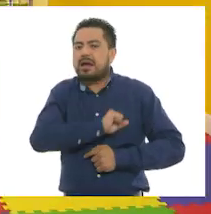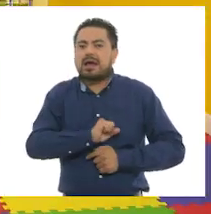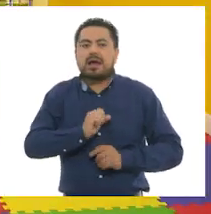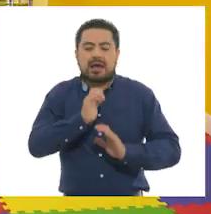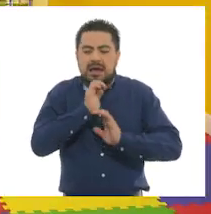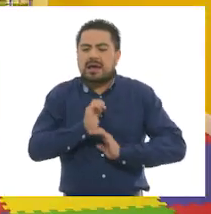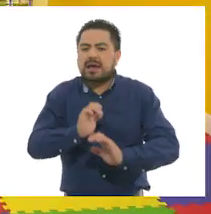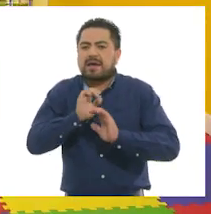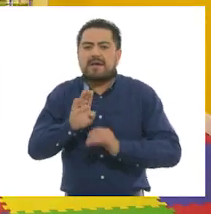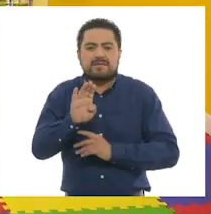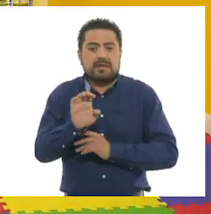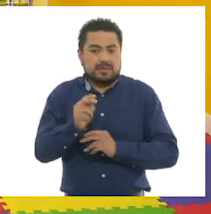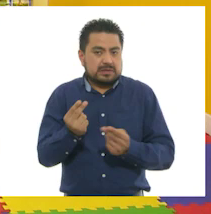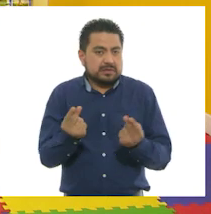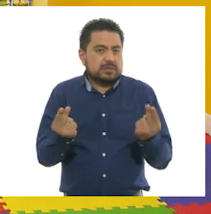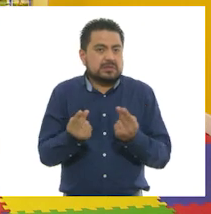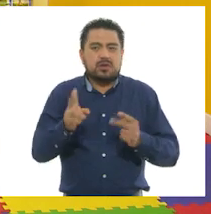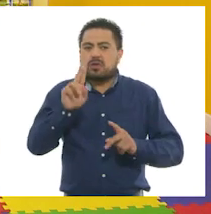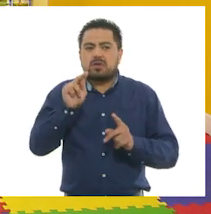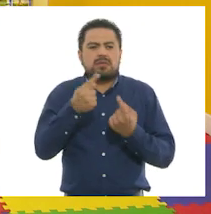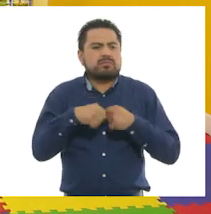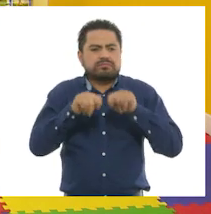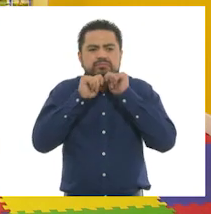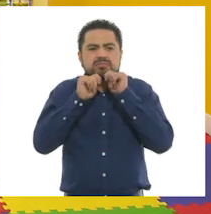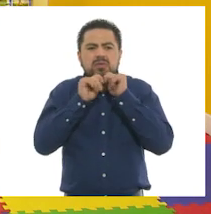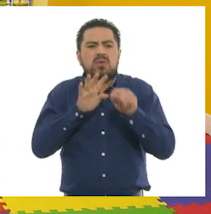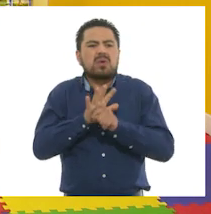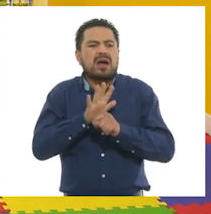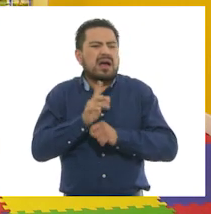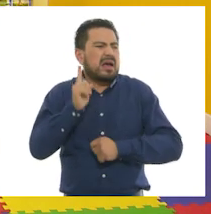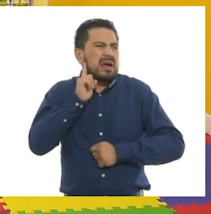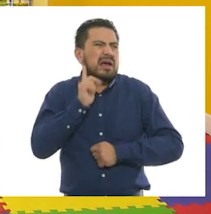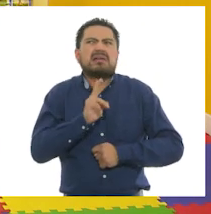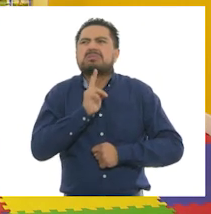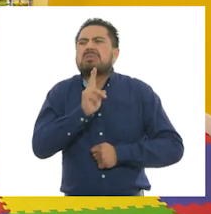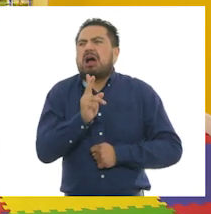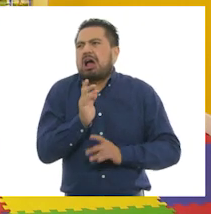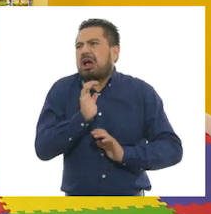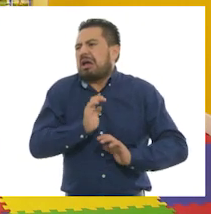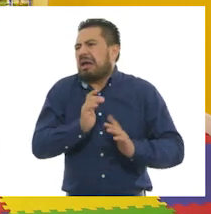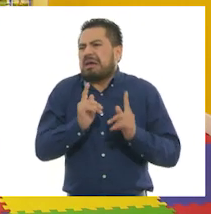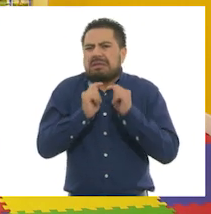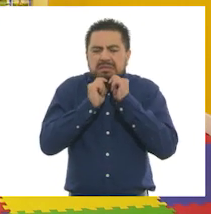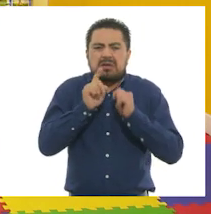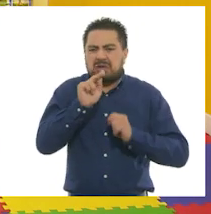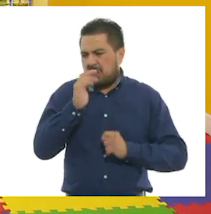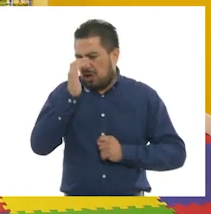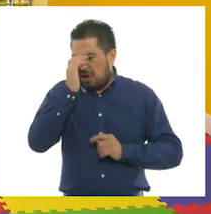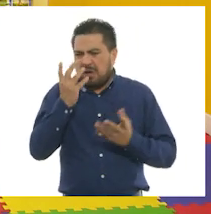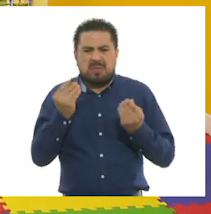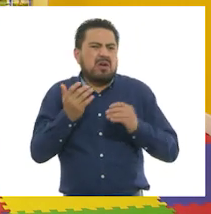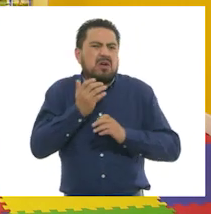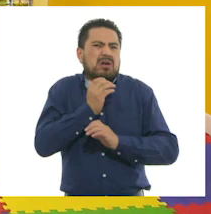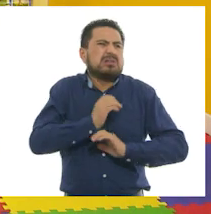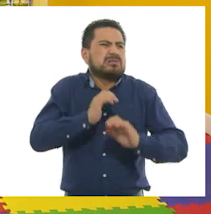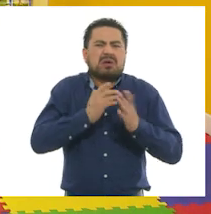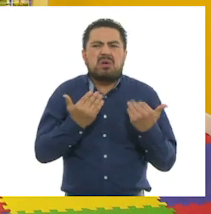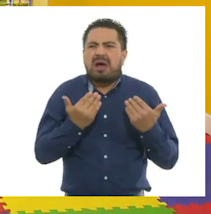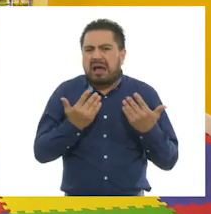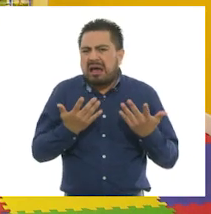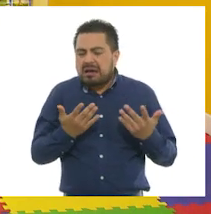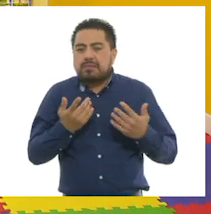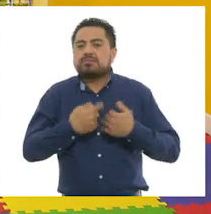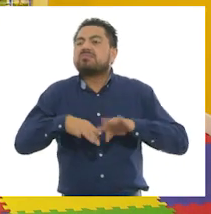a los bebés es necesario, no importa qué tan afinados o entonados seamos. Tampoco si conocemos muchas canciones o